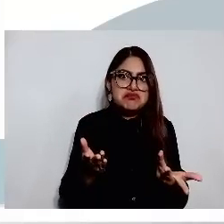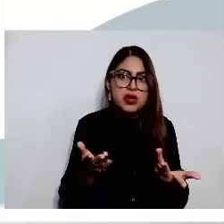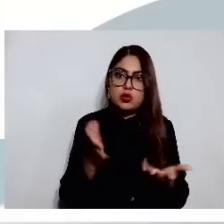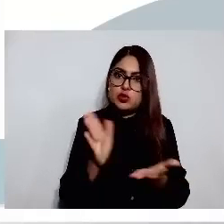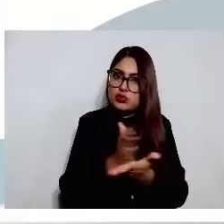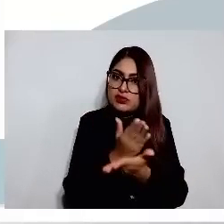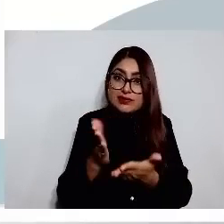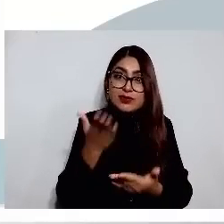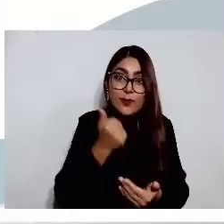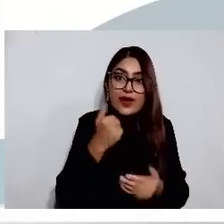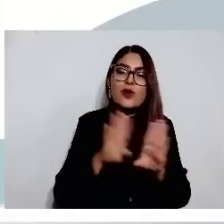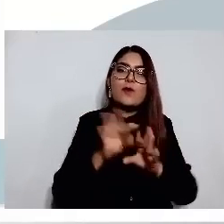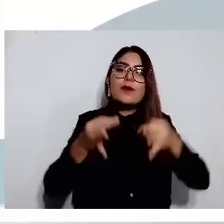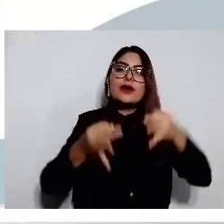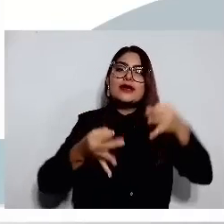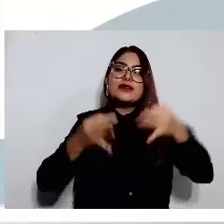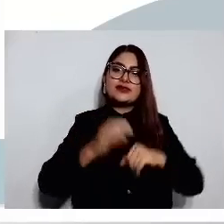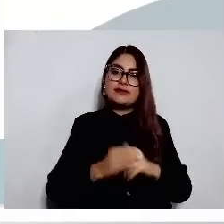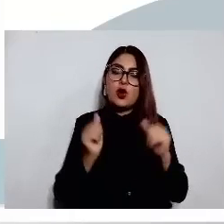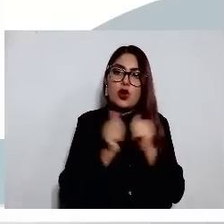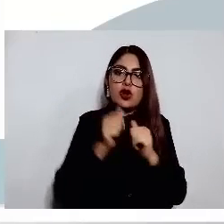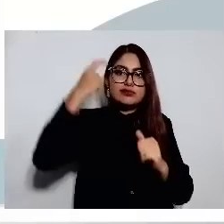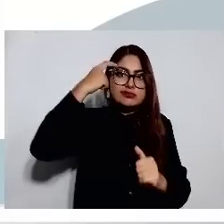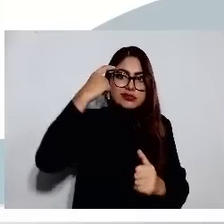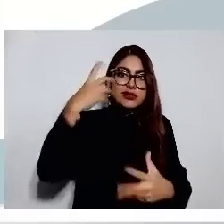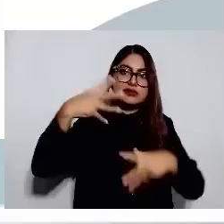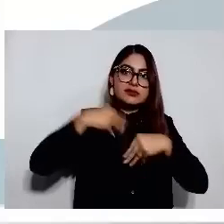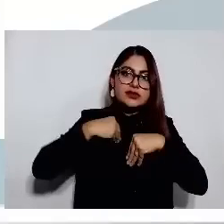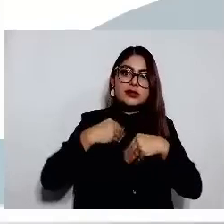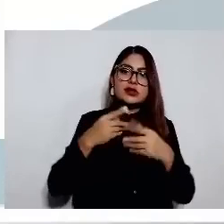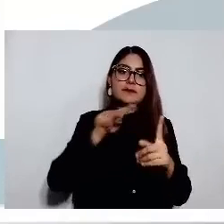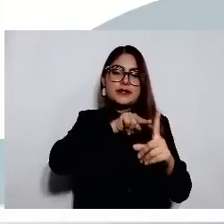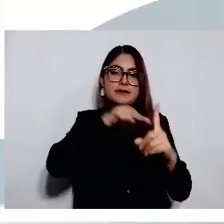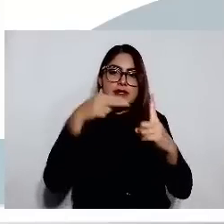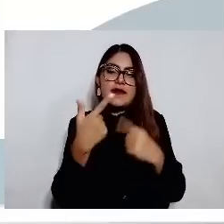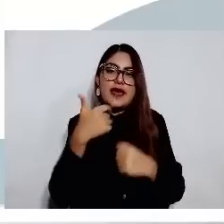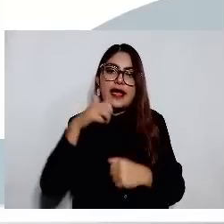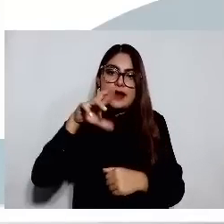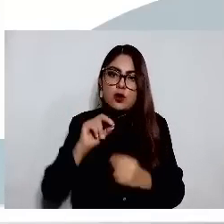perspectiva de género, con perspectiva de interculturalidad, etcétera, etcétera, etcétera?